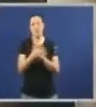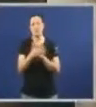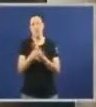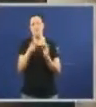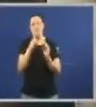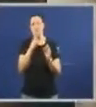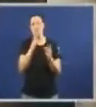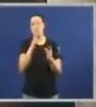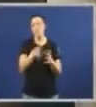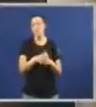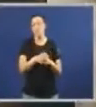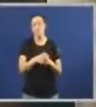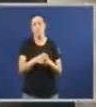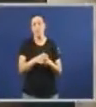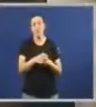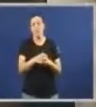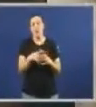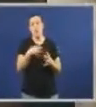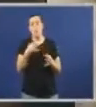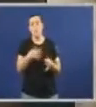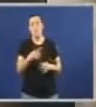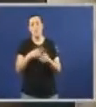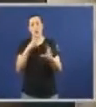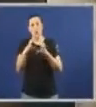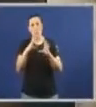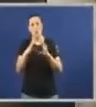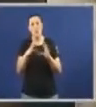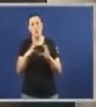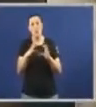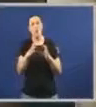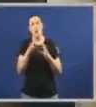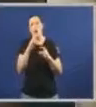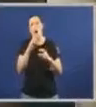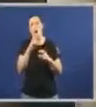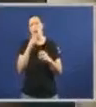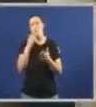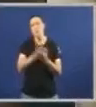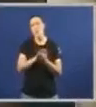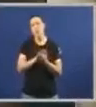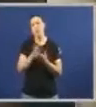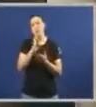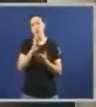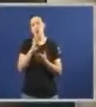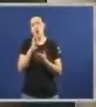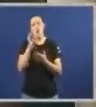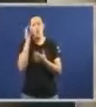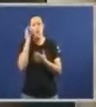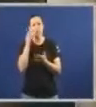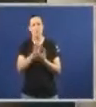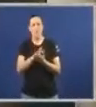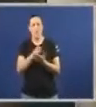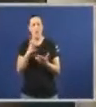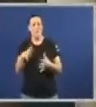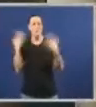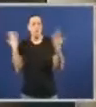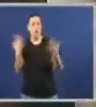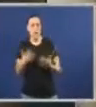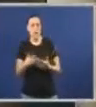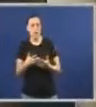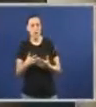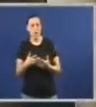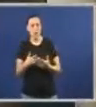dar É intolerable que os medios de comunicación sigan falando de falecementos ou mortes de mulleres espontáneamente e non se